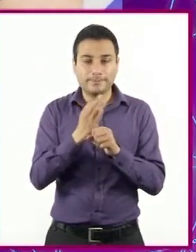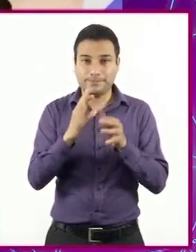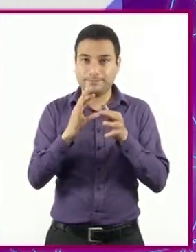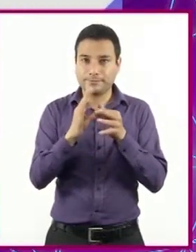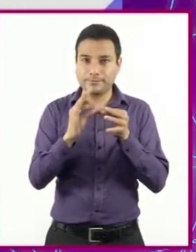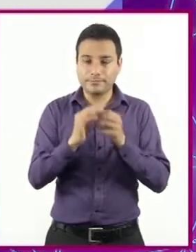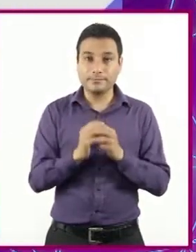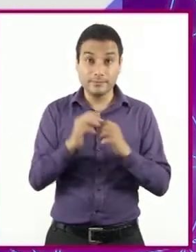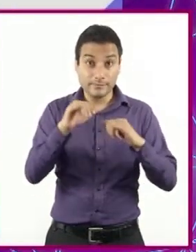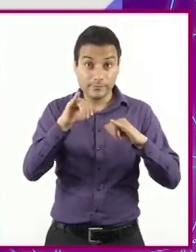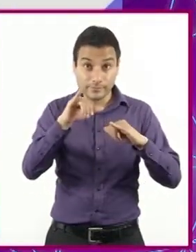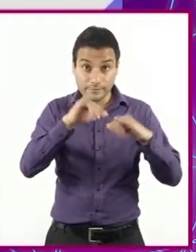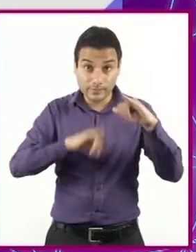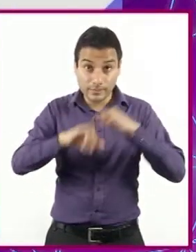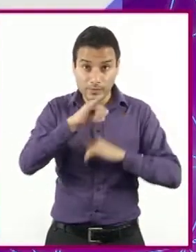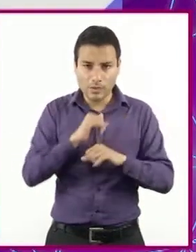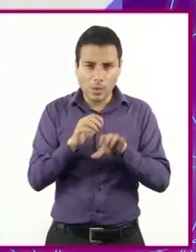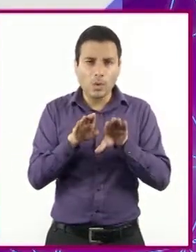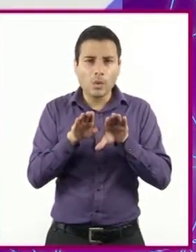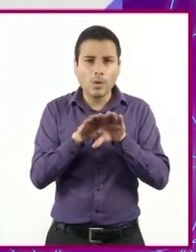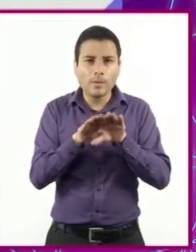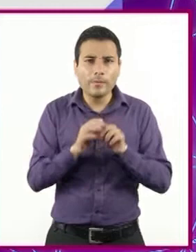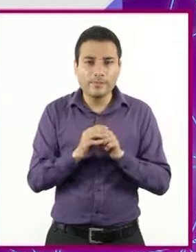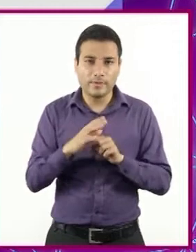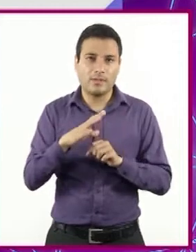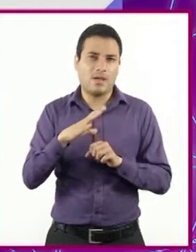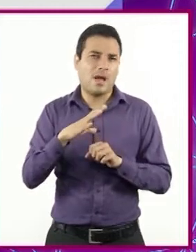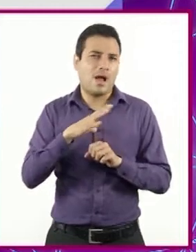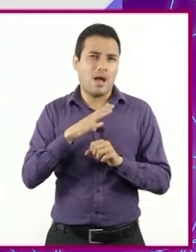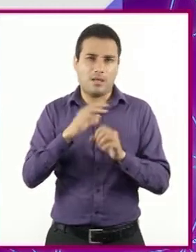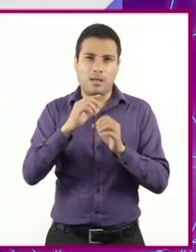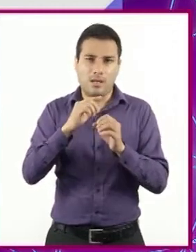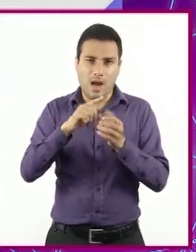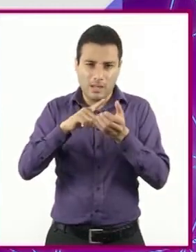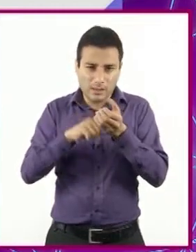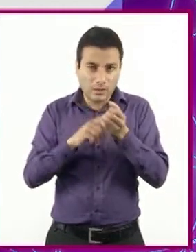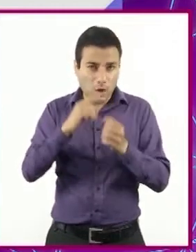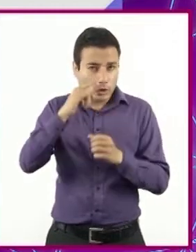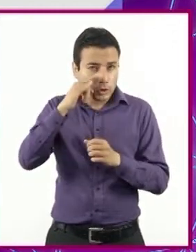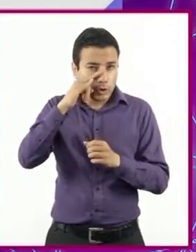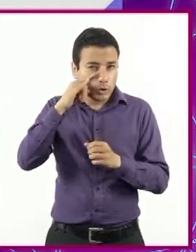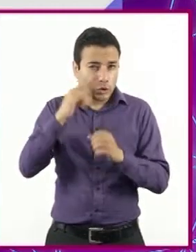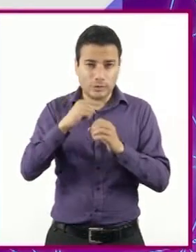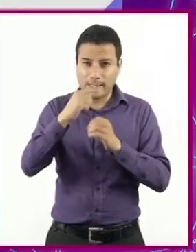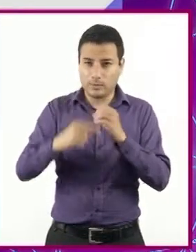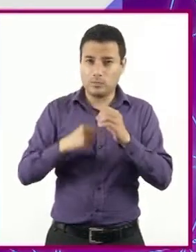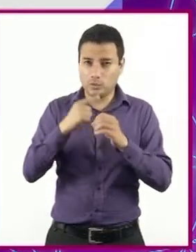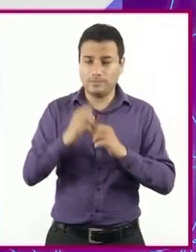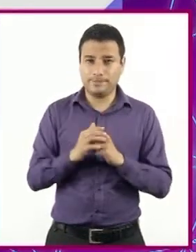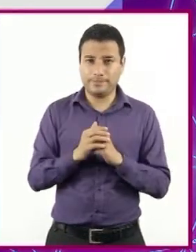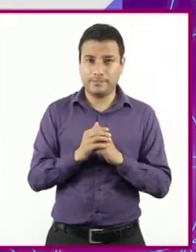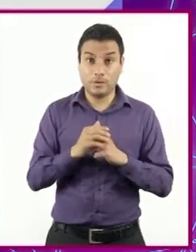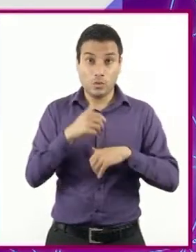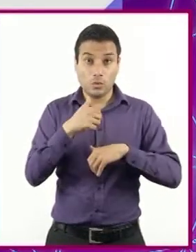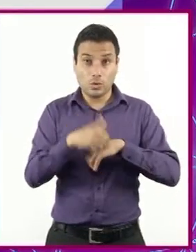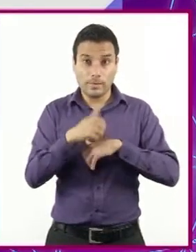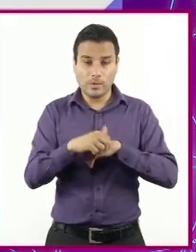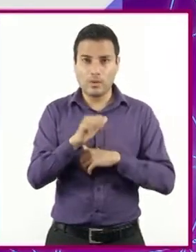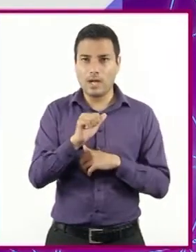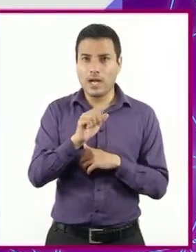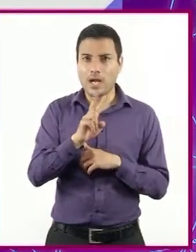químicas se producen entre un enorme número de átomos. Comprenderán el significado del número de Avogadro.